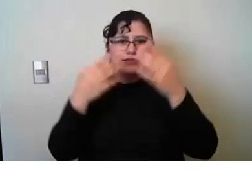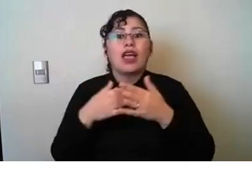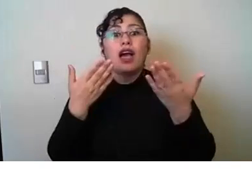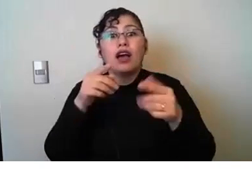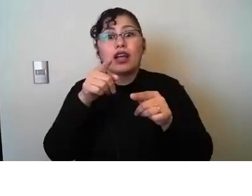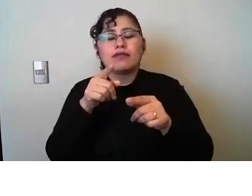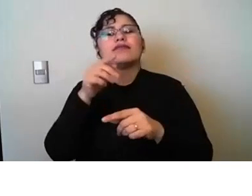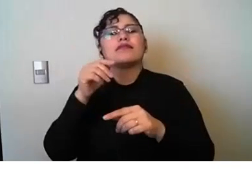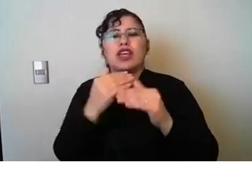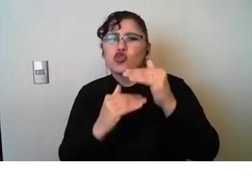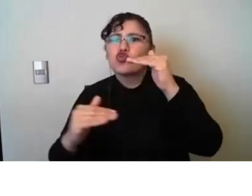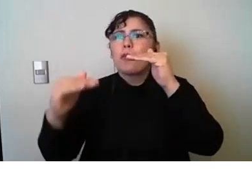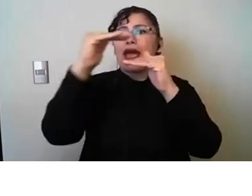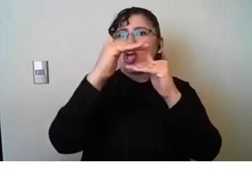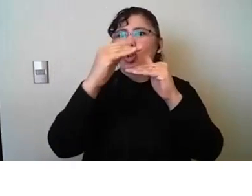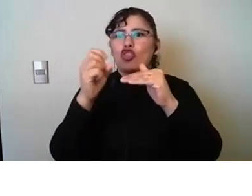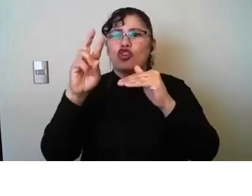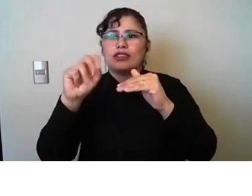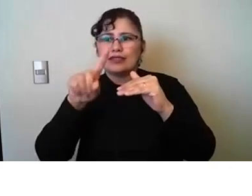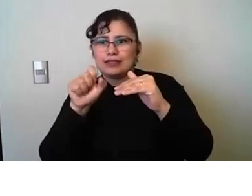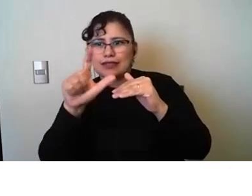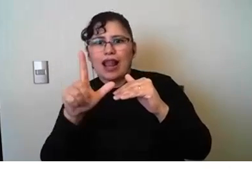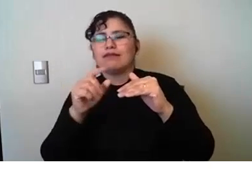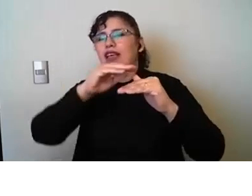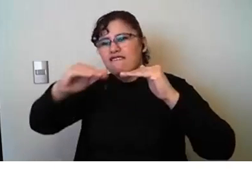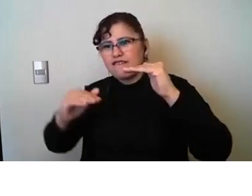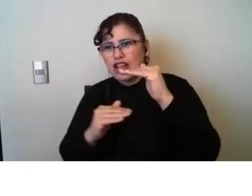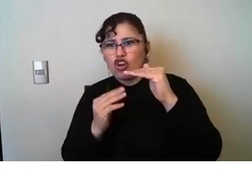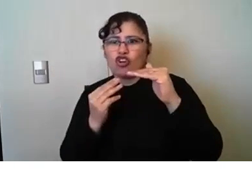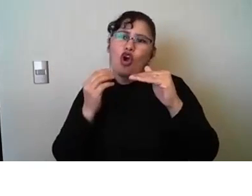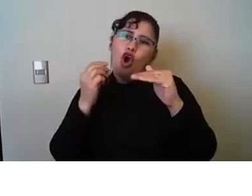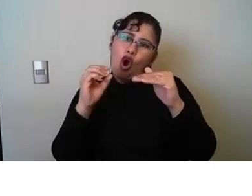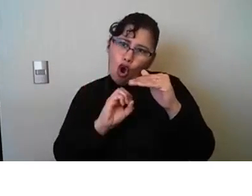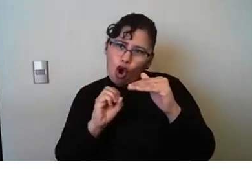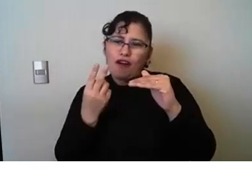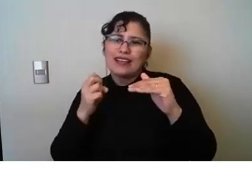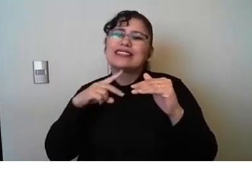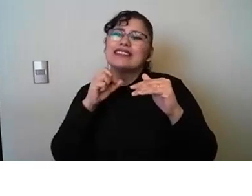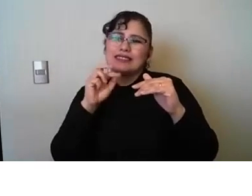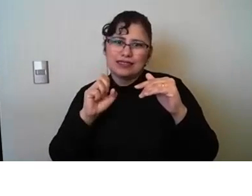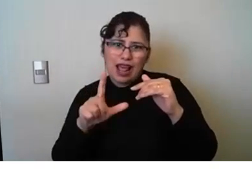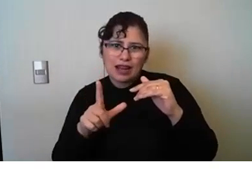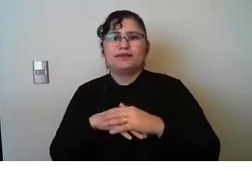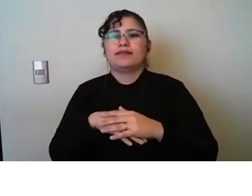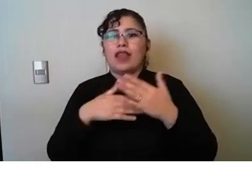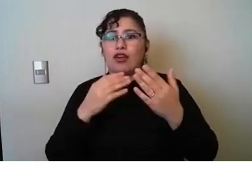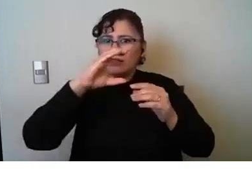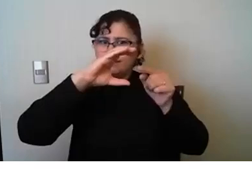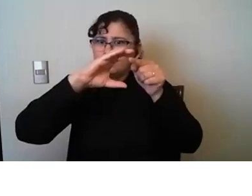superior o dorsal, y una porción inferior, ¿sí? De este núcleo que tiene forma de